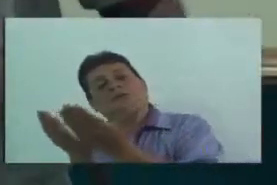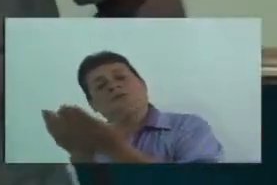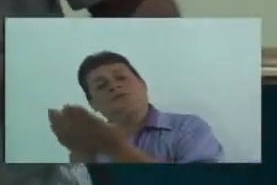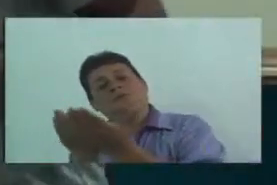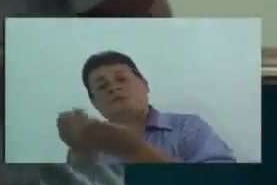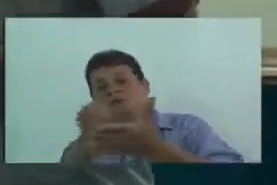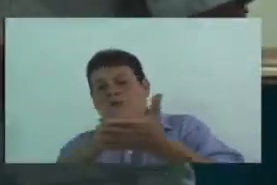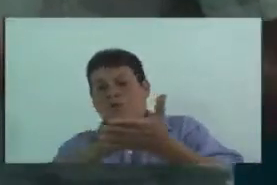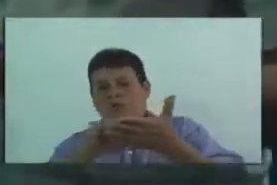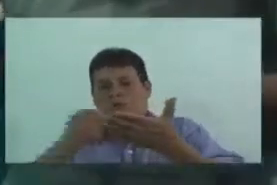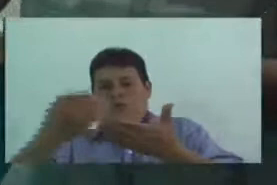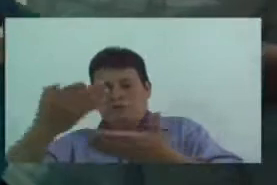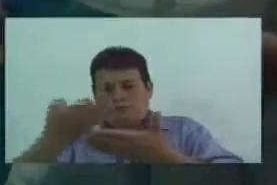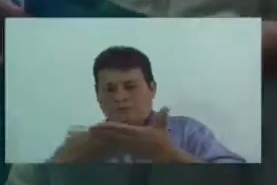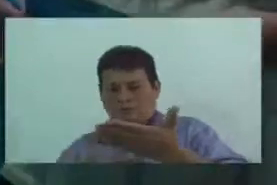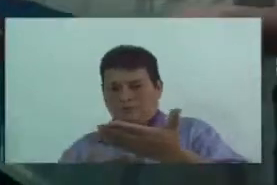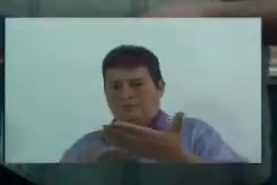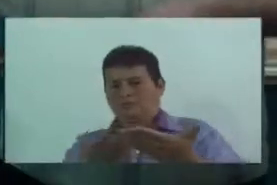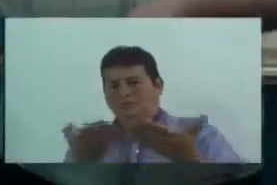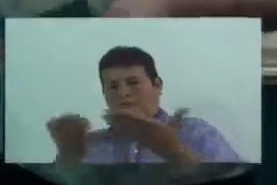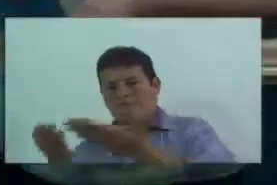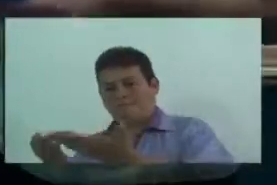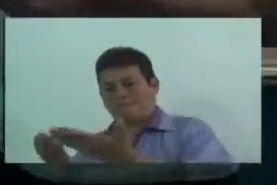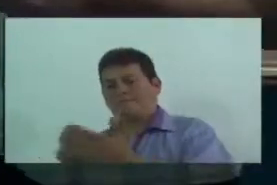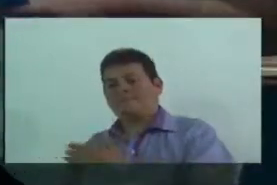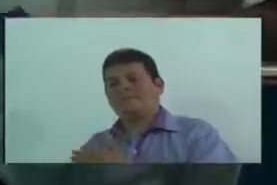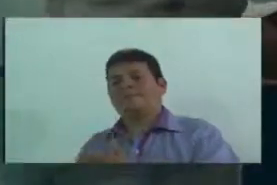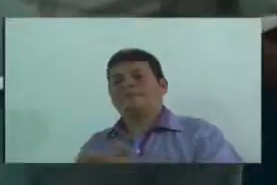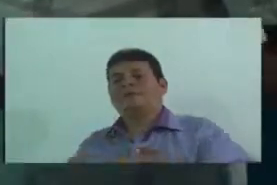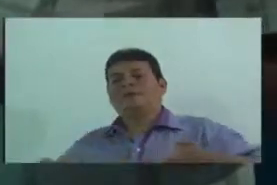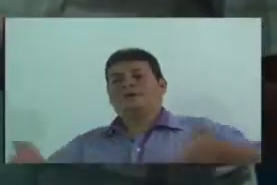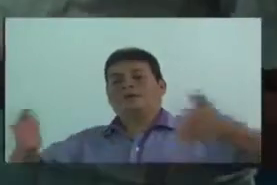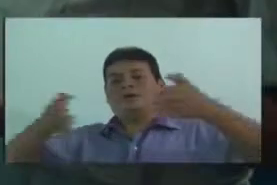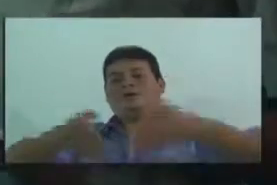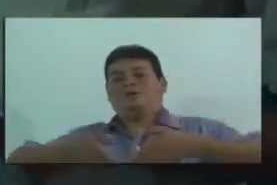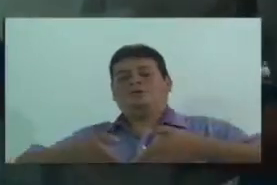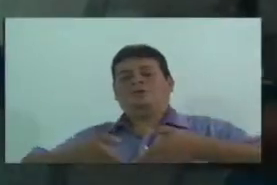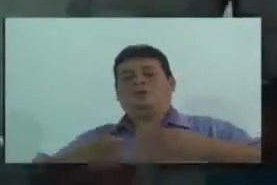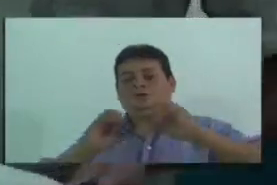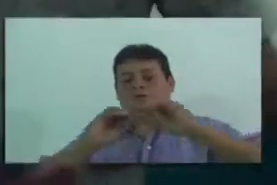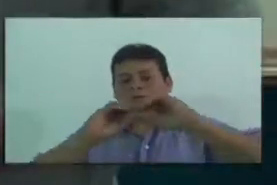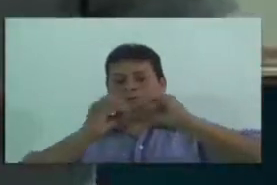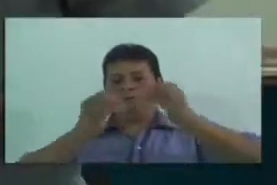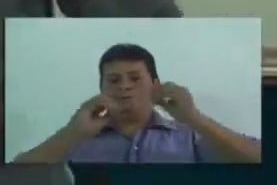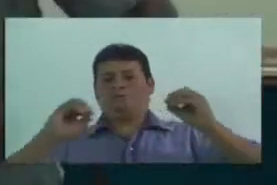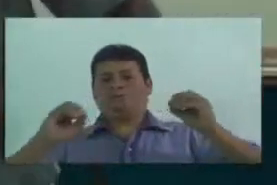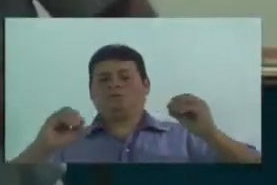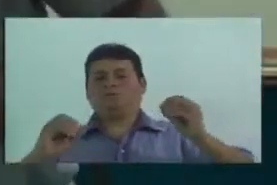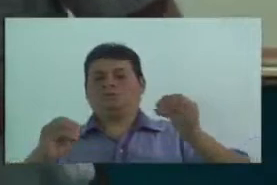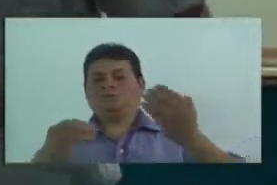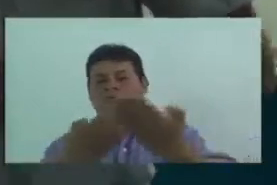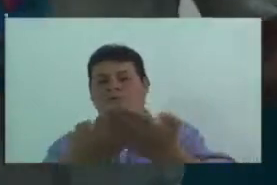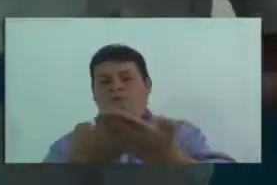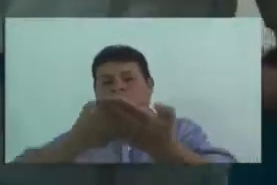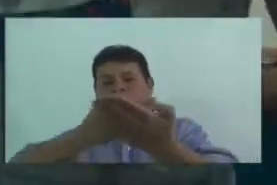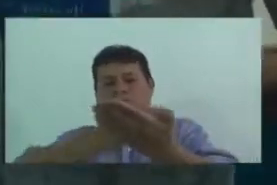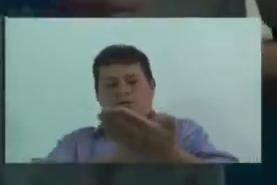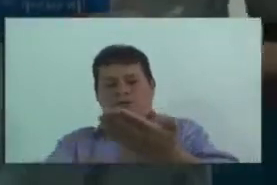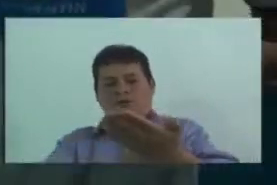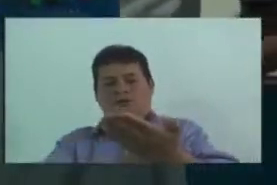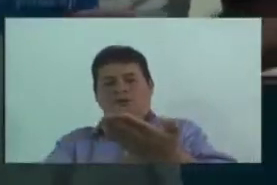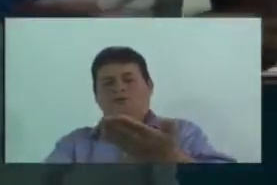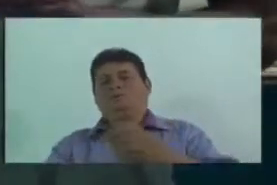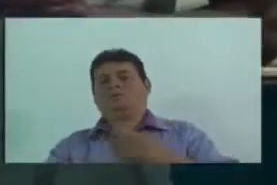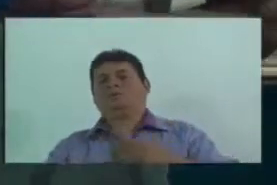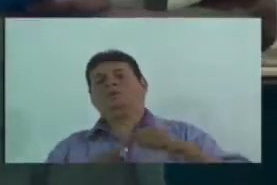pu. Ne, ya huere cojina pete y moñera mukumi. A moñeta vasejina